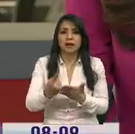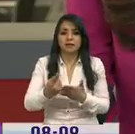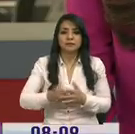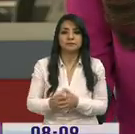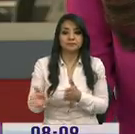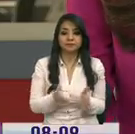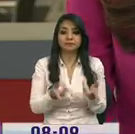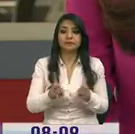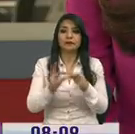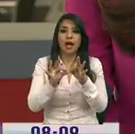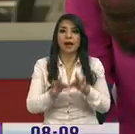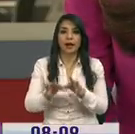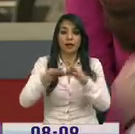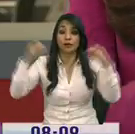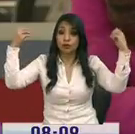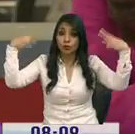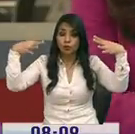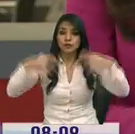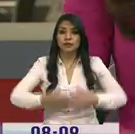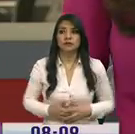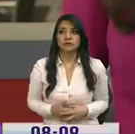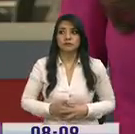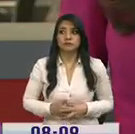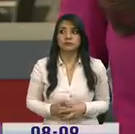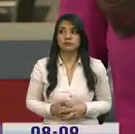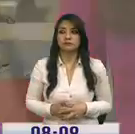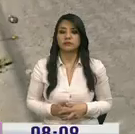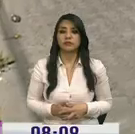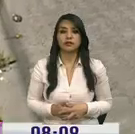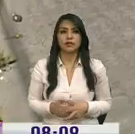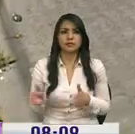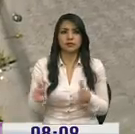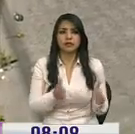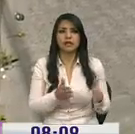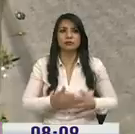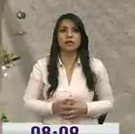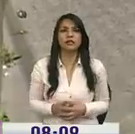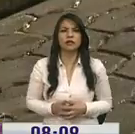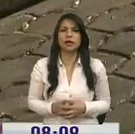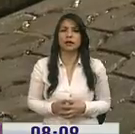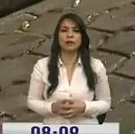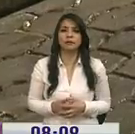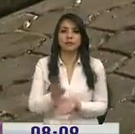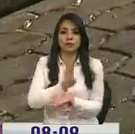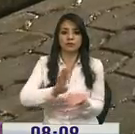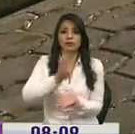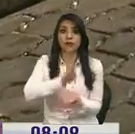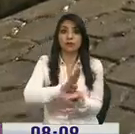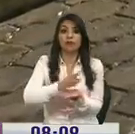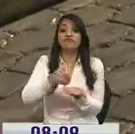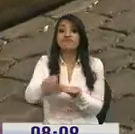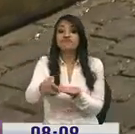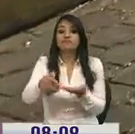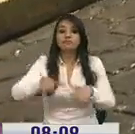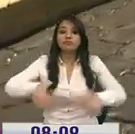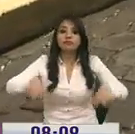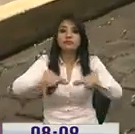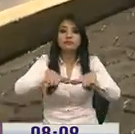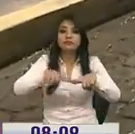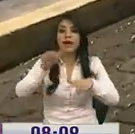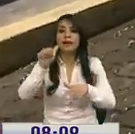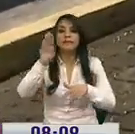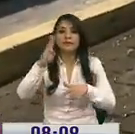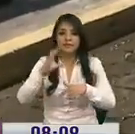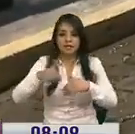además del arreglo del alumbrado público de esta zona. La fuga de agua está ubicada en el barrio Tarqui, Las Antenas, entre los pasajes B y C.